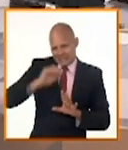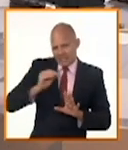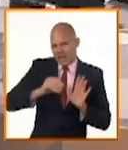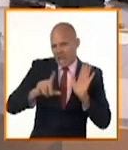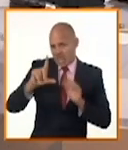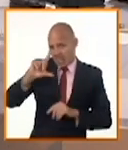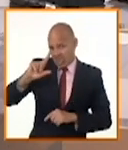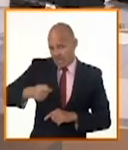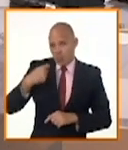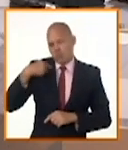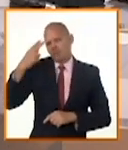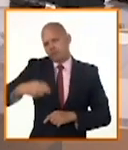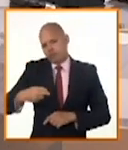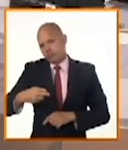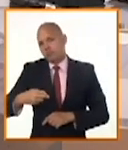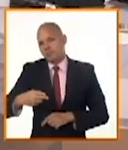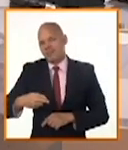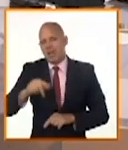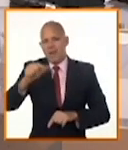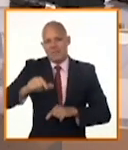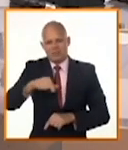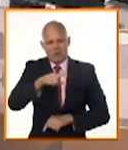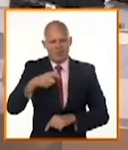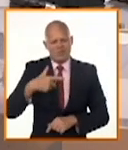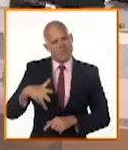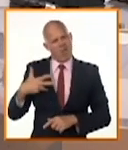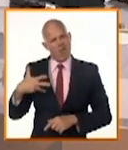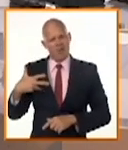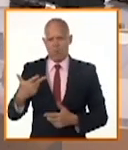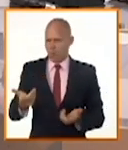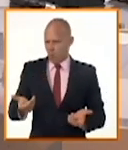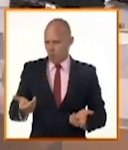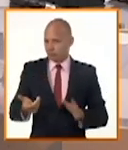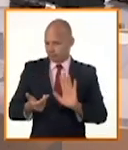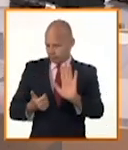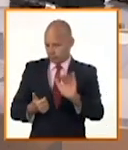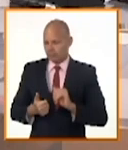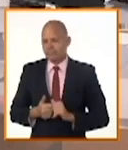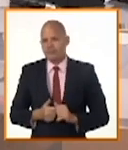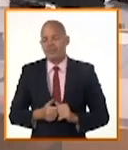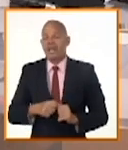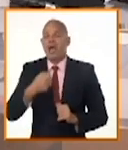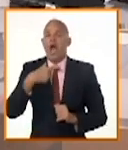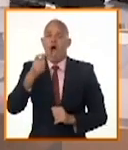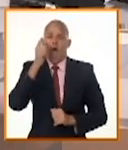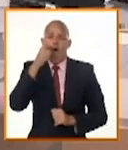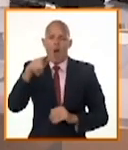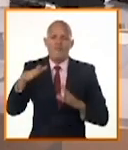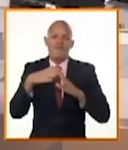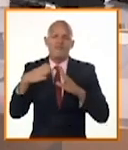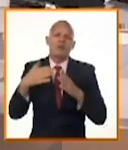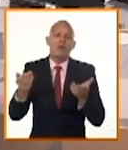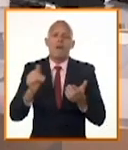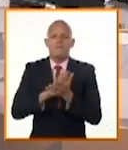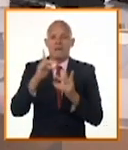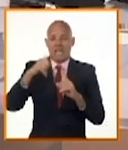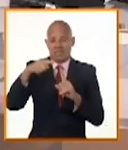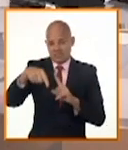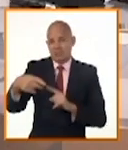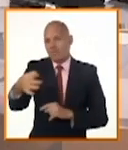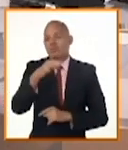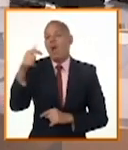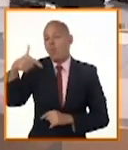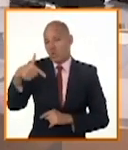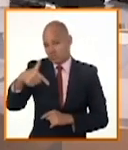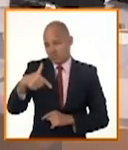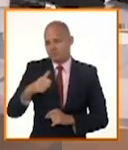el tema de los cinco mil pesos en efectivo hay por ejemplo un hawaiense escribe Así dice a pesar de que la resolución dice que el tope de